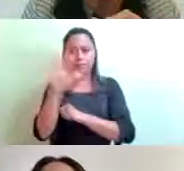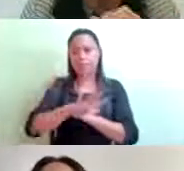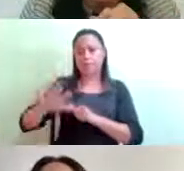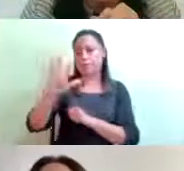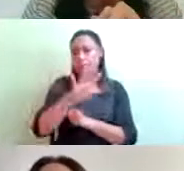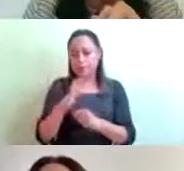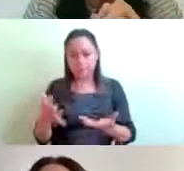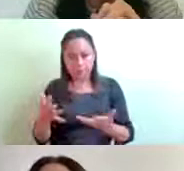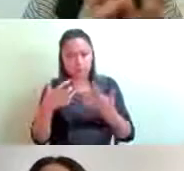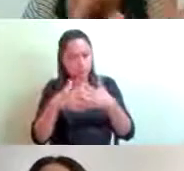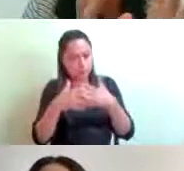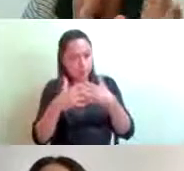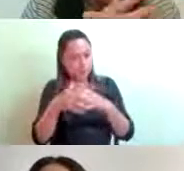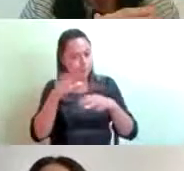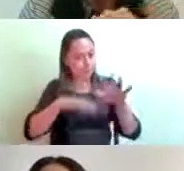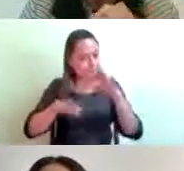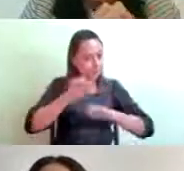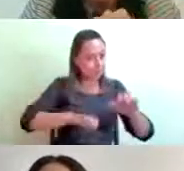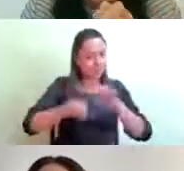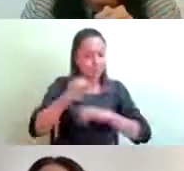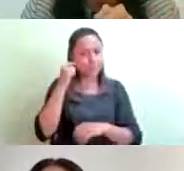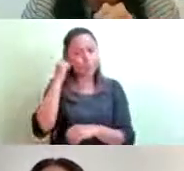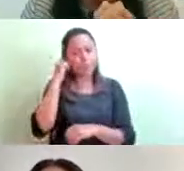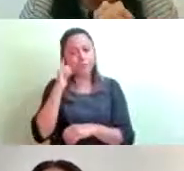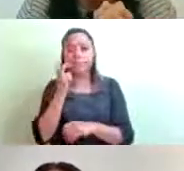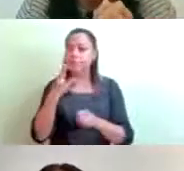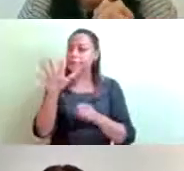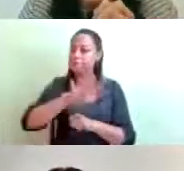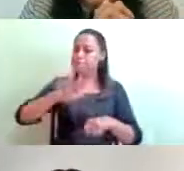uno de los mayores sectores que